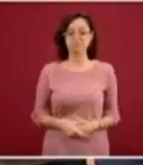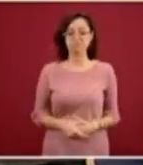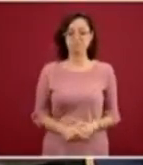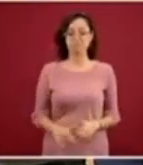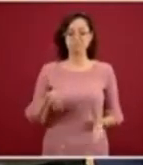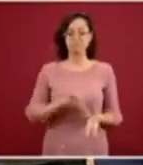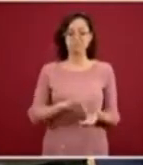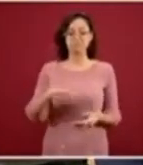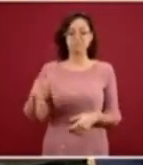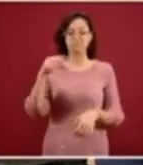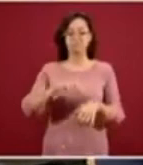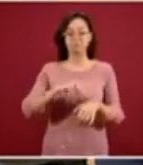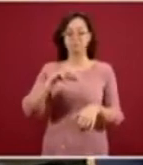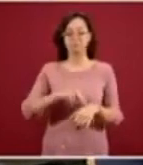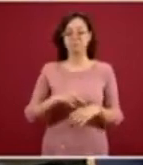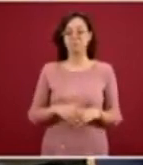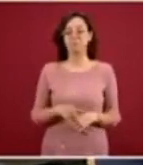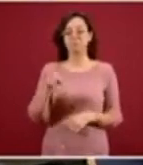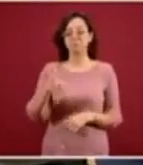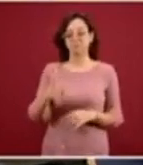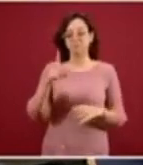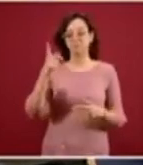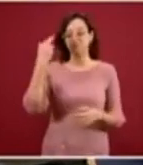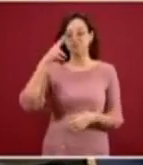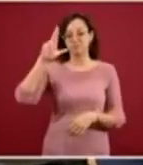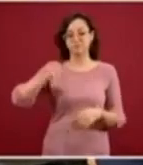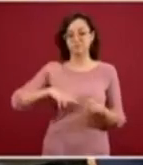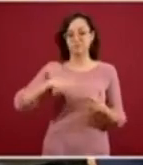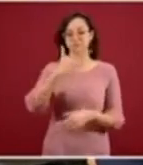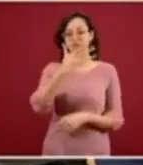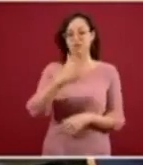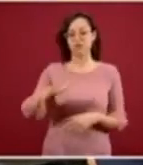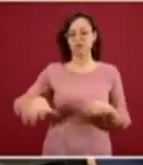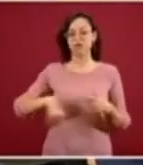Jorge Trejo Gómora, director general del Centro Nacional de Transfusión Sanguínea.